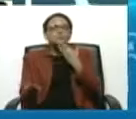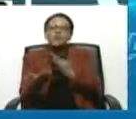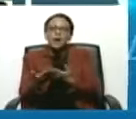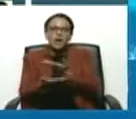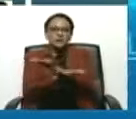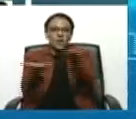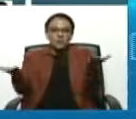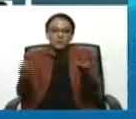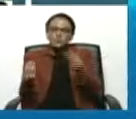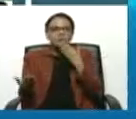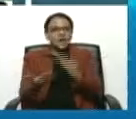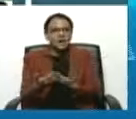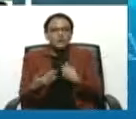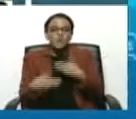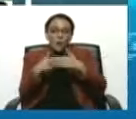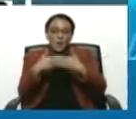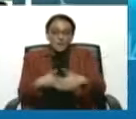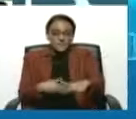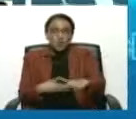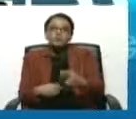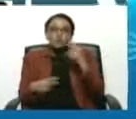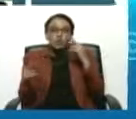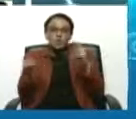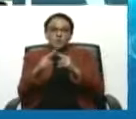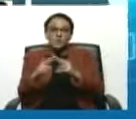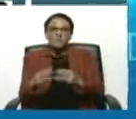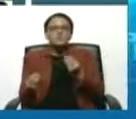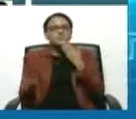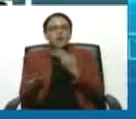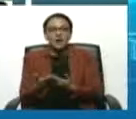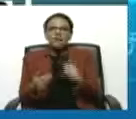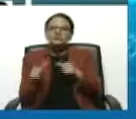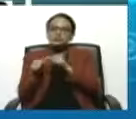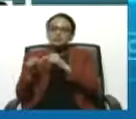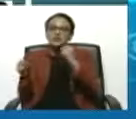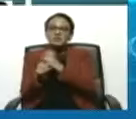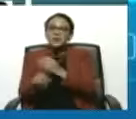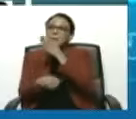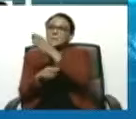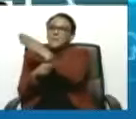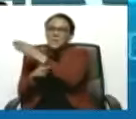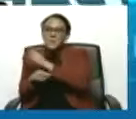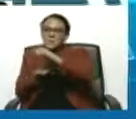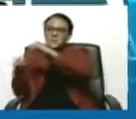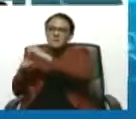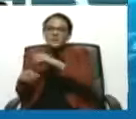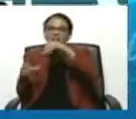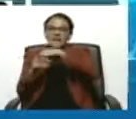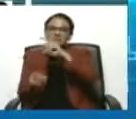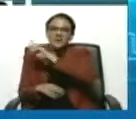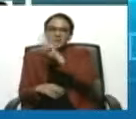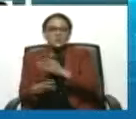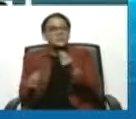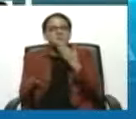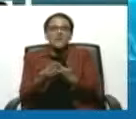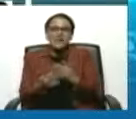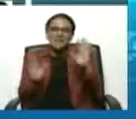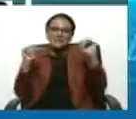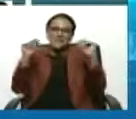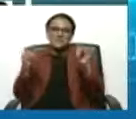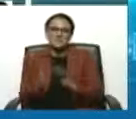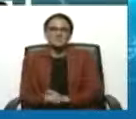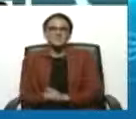gracias. Espero verlos pronto a todos. Gracias. Sigo mi peregrinación, pues, por Venezuela. Gracias.